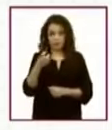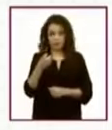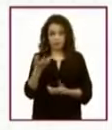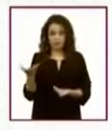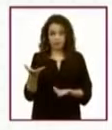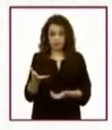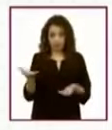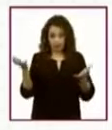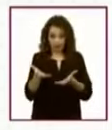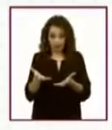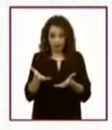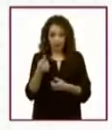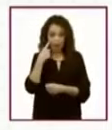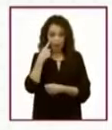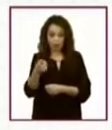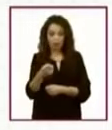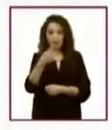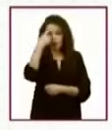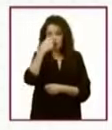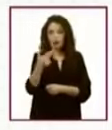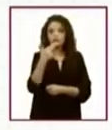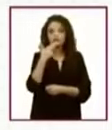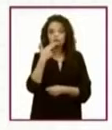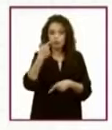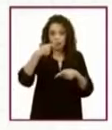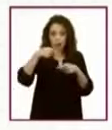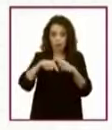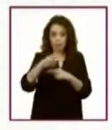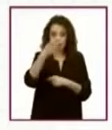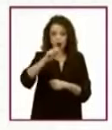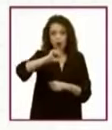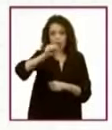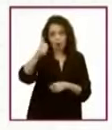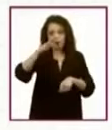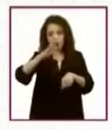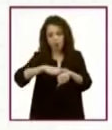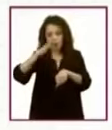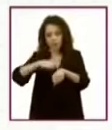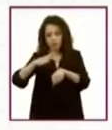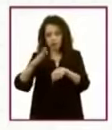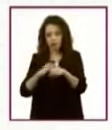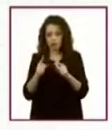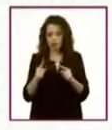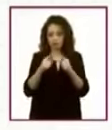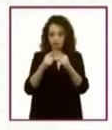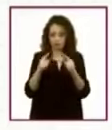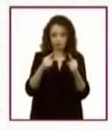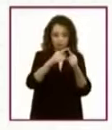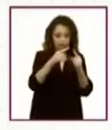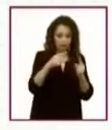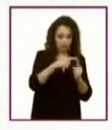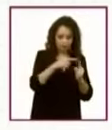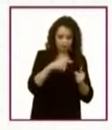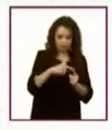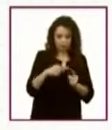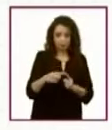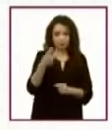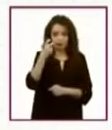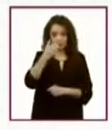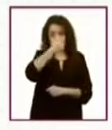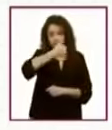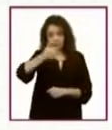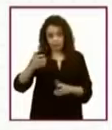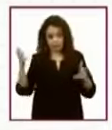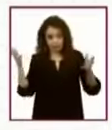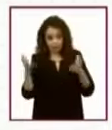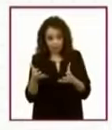se utilizan como punto de partida para la siguiente iteración. Entonces, en cada segmento que surge en la